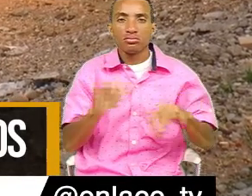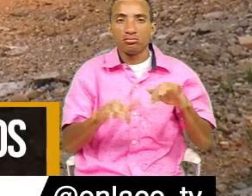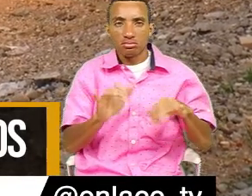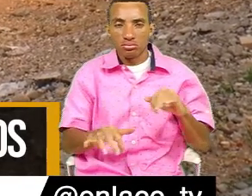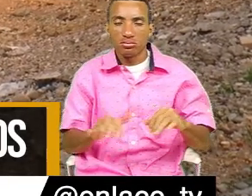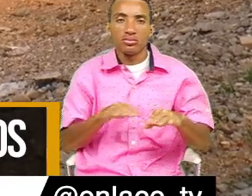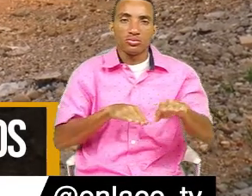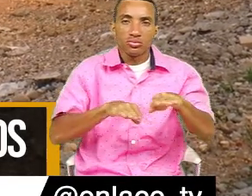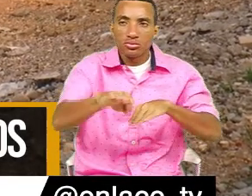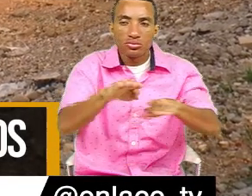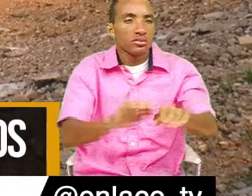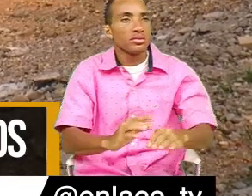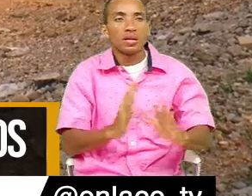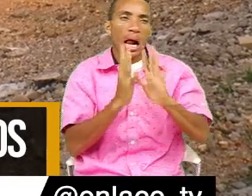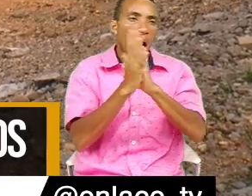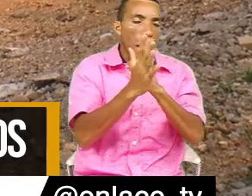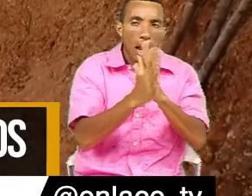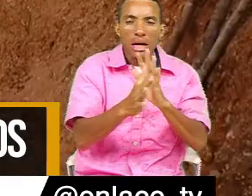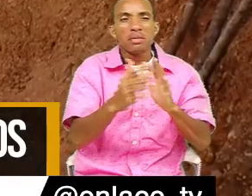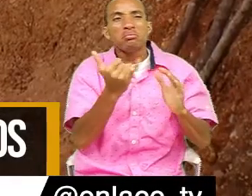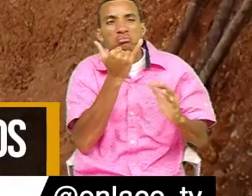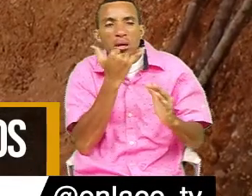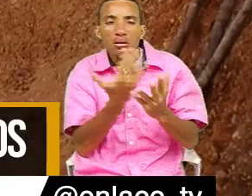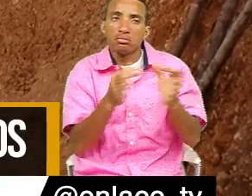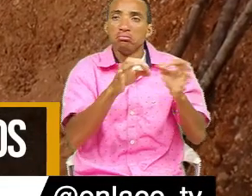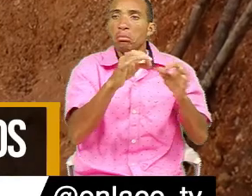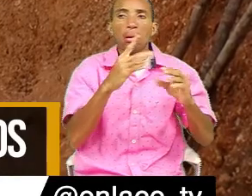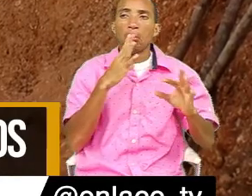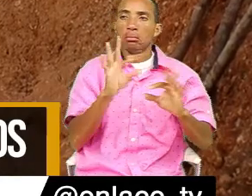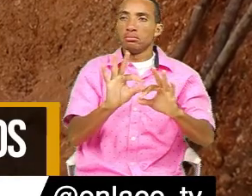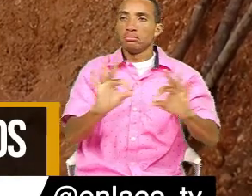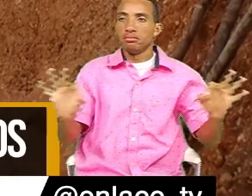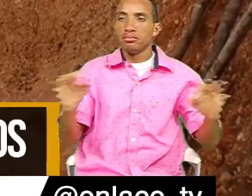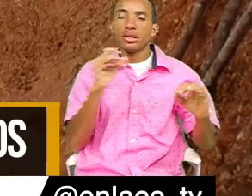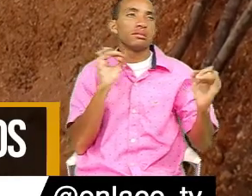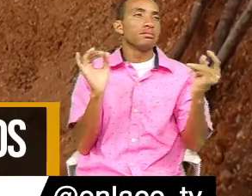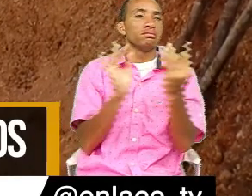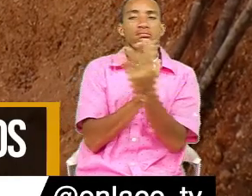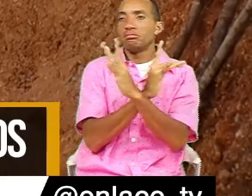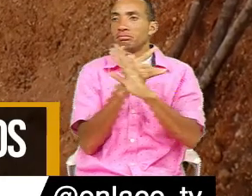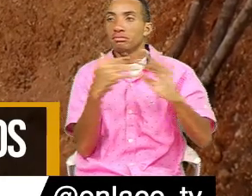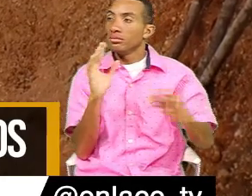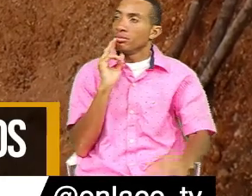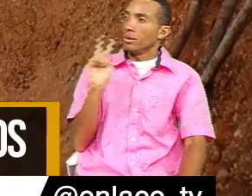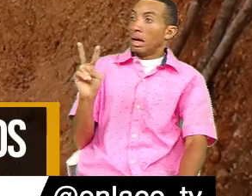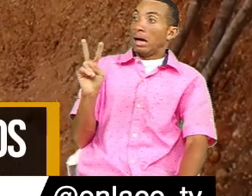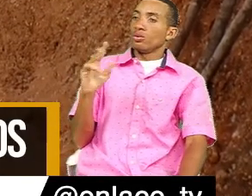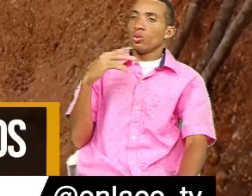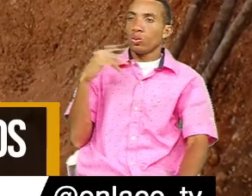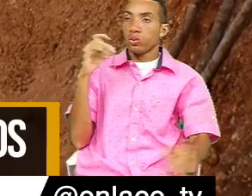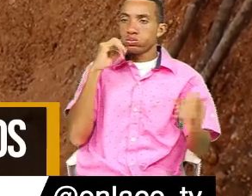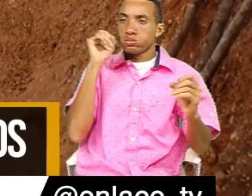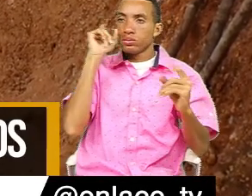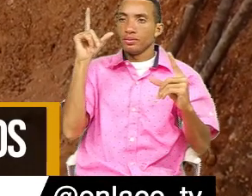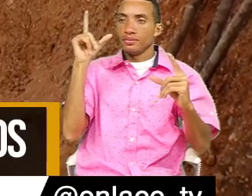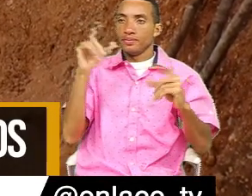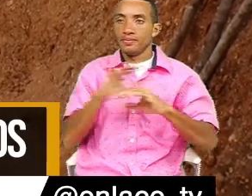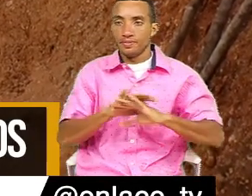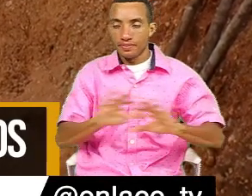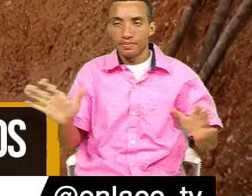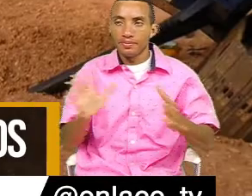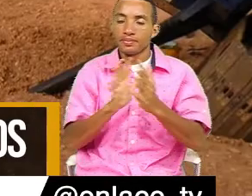Infraestructura sobre este hecho ocurrido que ha impresionado sin duda a las personas que transitan por este céntrico lugar. Estaremos muy pendientes de lo que